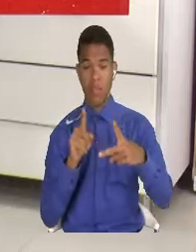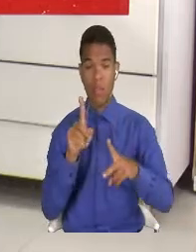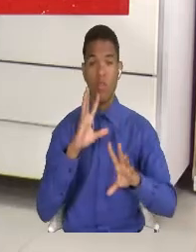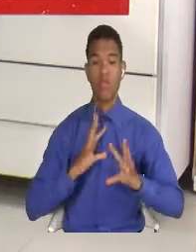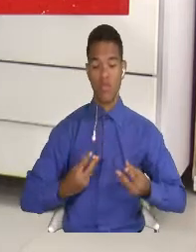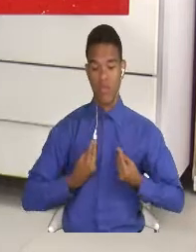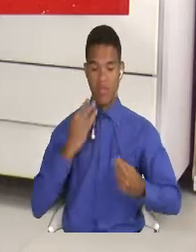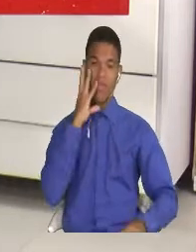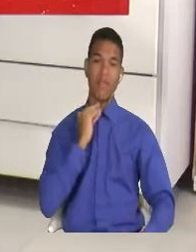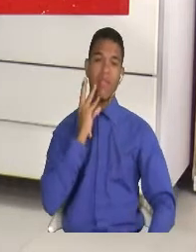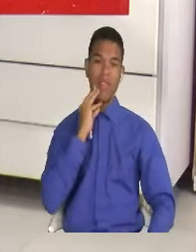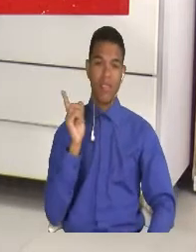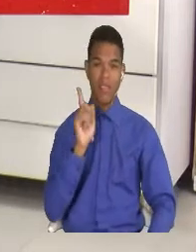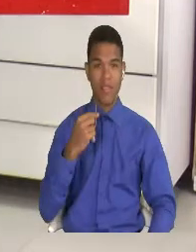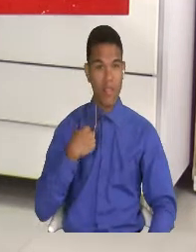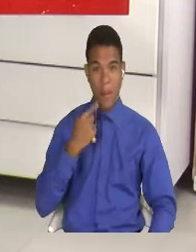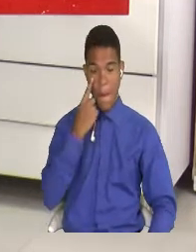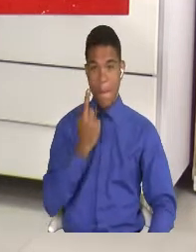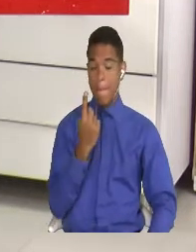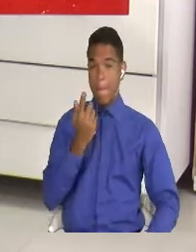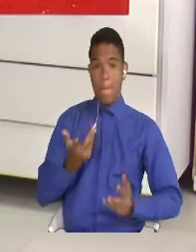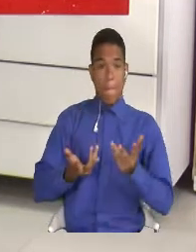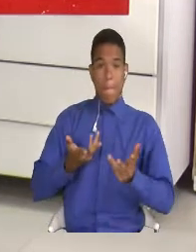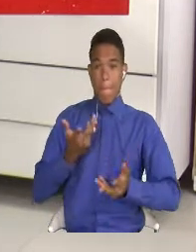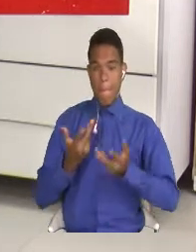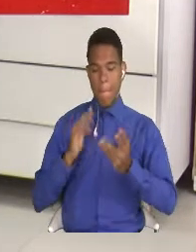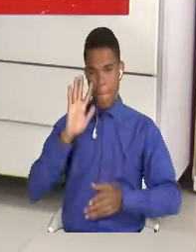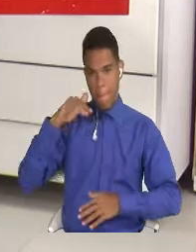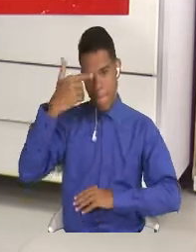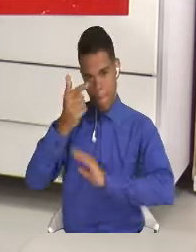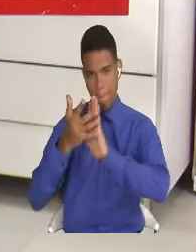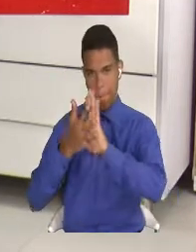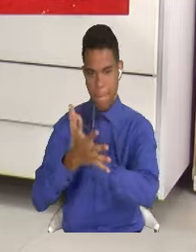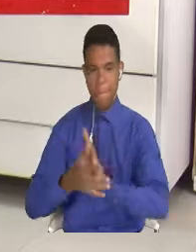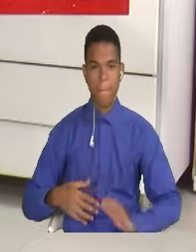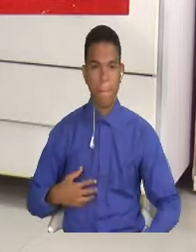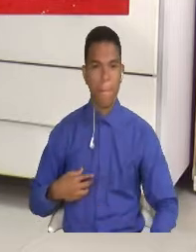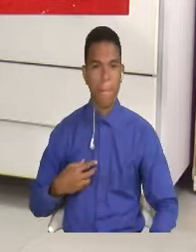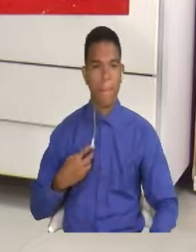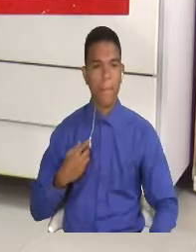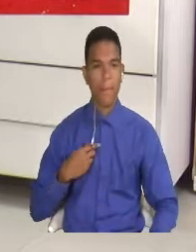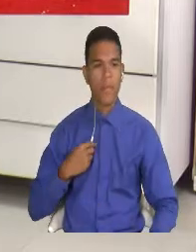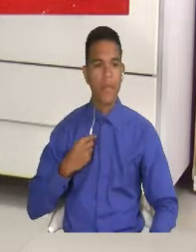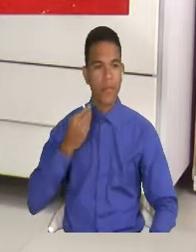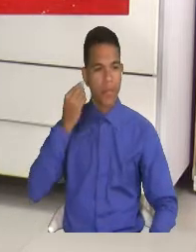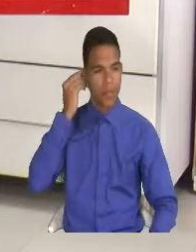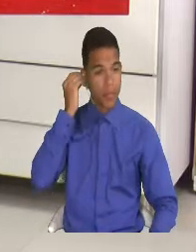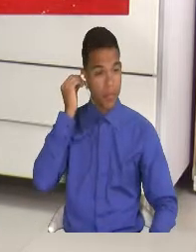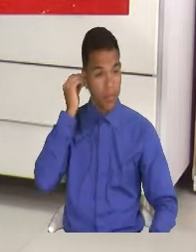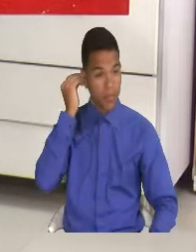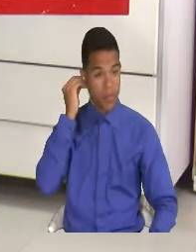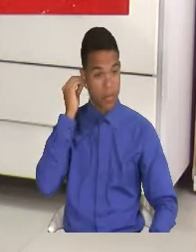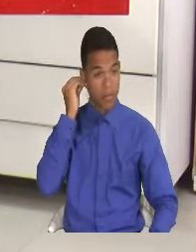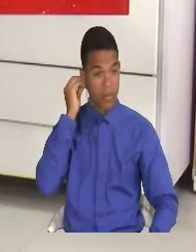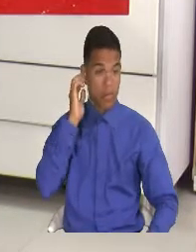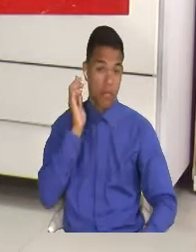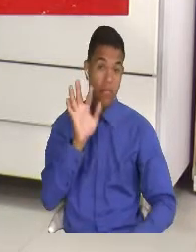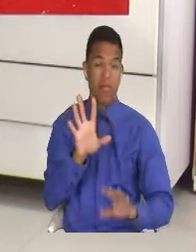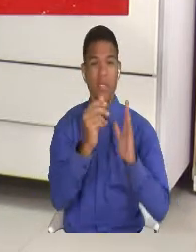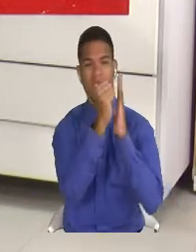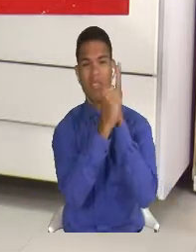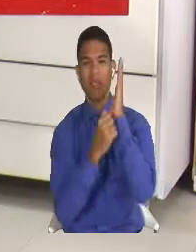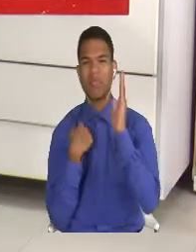una experiencia que no me esperaba, pero bueno, ya más adelantico te la estaré contando. Ah, bueno. Por ahora, ¿qué te parece si le decimos a los televidentes cuál es el recetario del